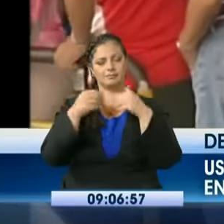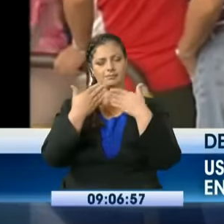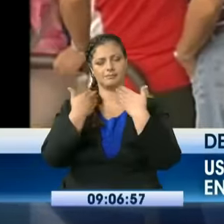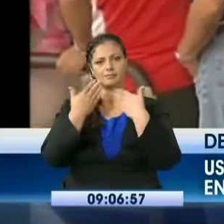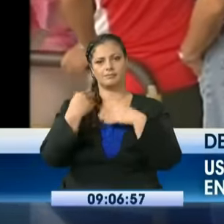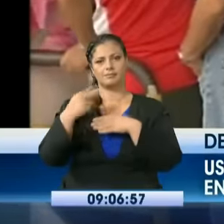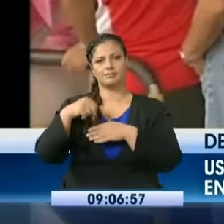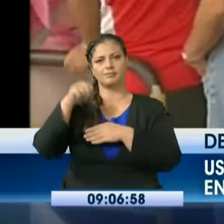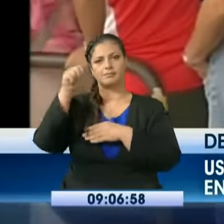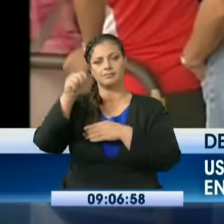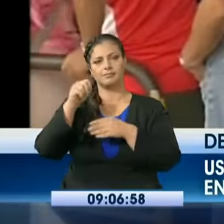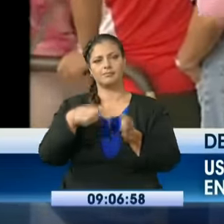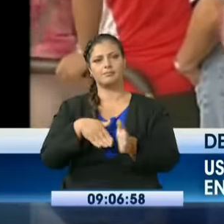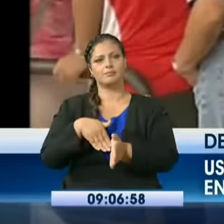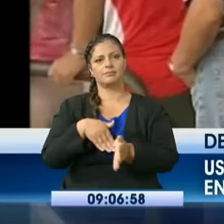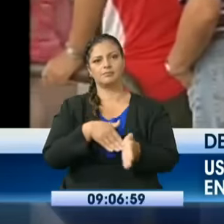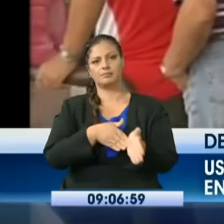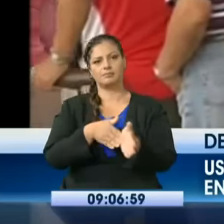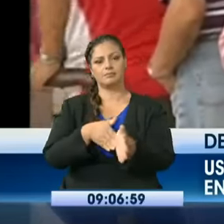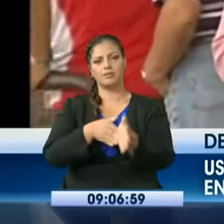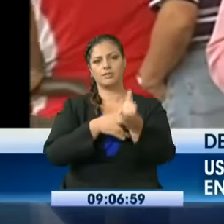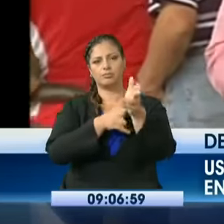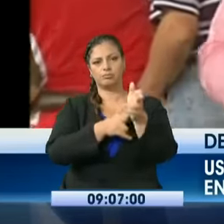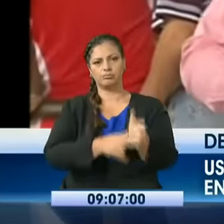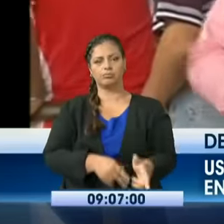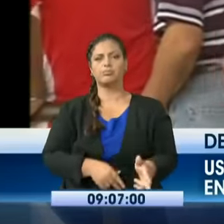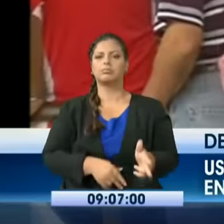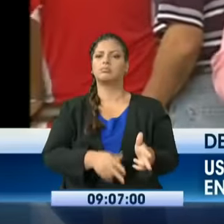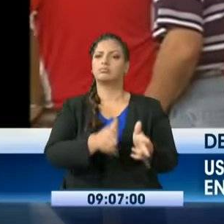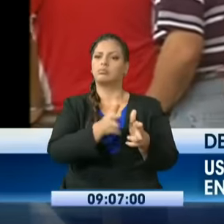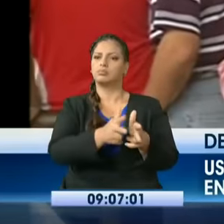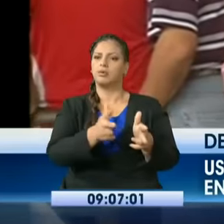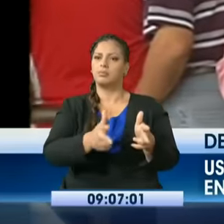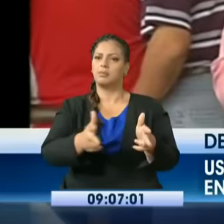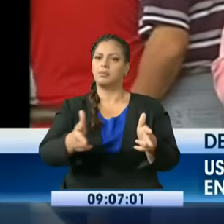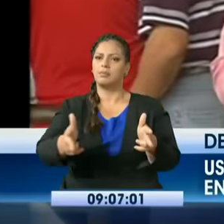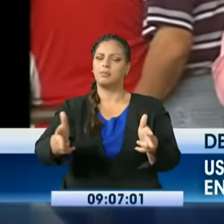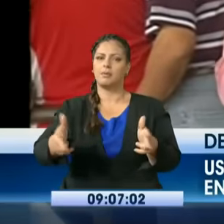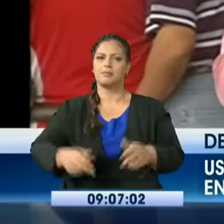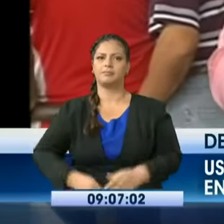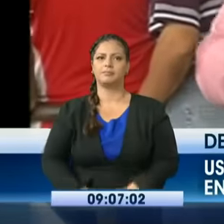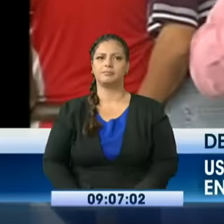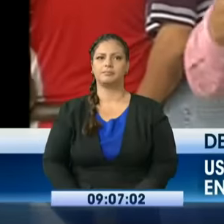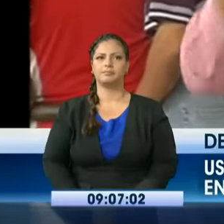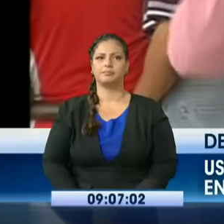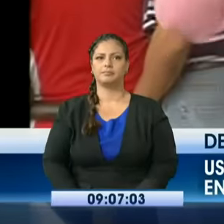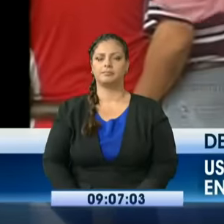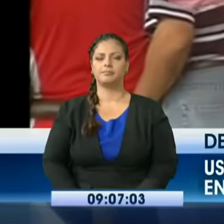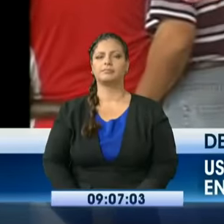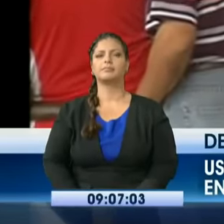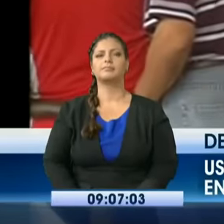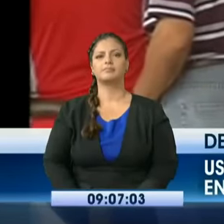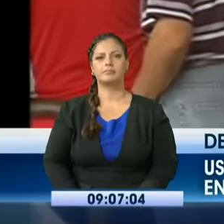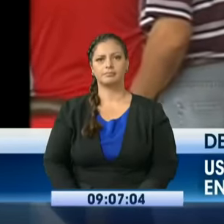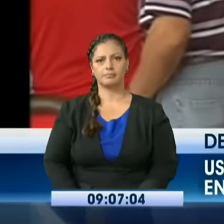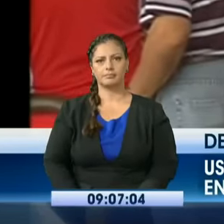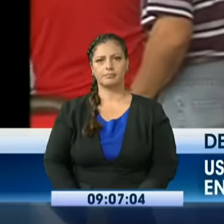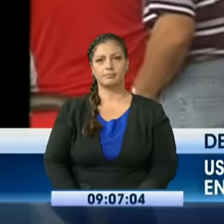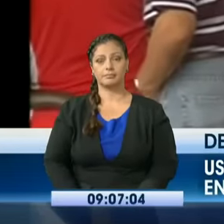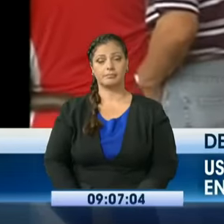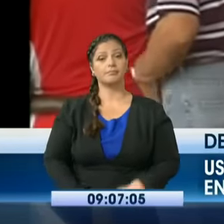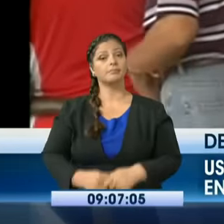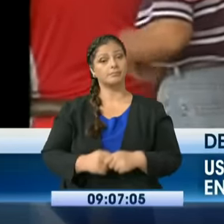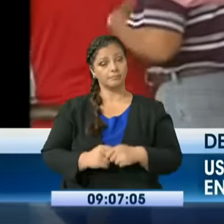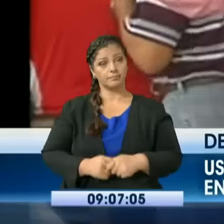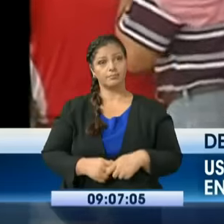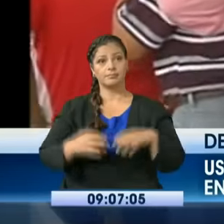Metrovía Río Daule, ubicada en el norte de Guayaquil. Ciertos cambios en la campaña Que No Te Toque para bien. Se visitarán 80